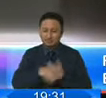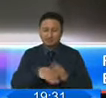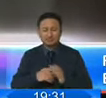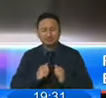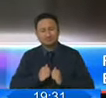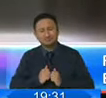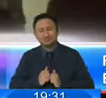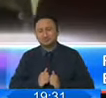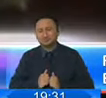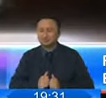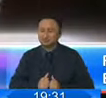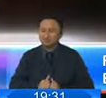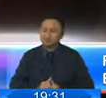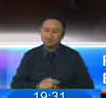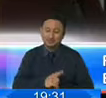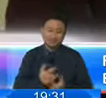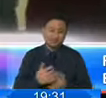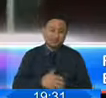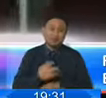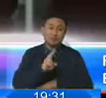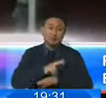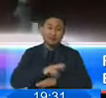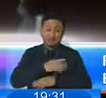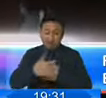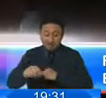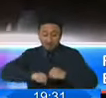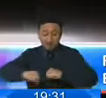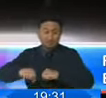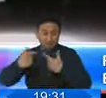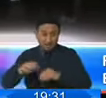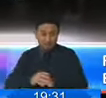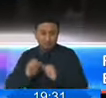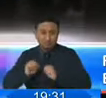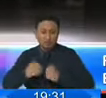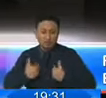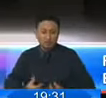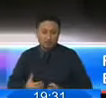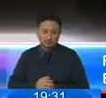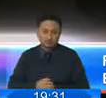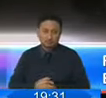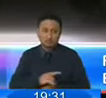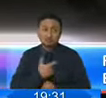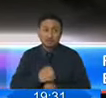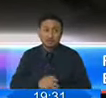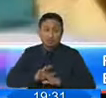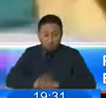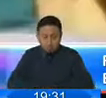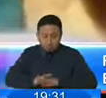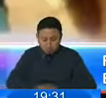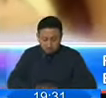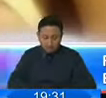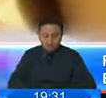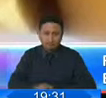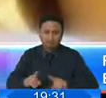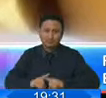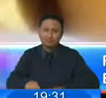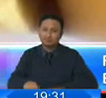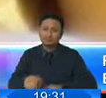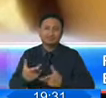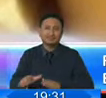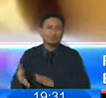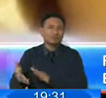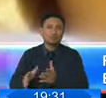fatal noticia, esperaban que la fiscal cumpla con las diligencias. Cuentan que intentaron reanimarla, pero la muerte